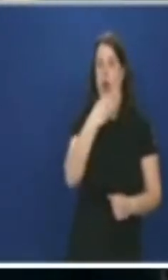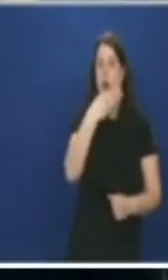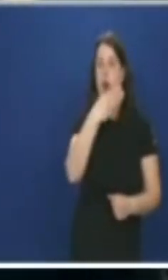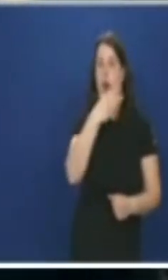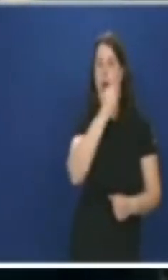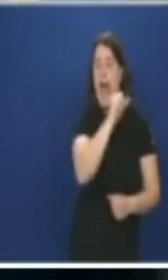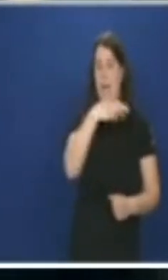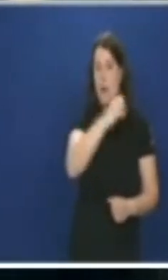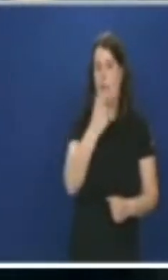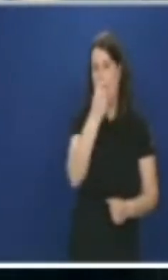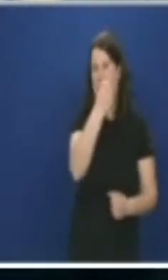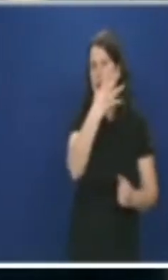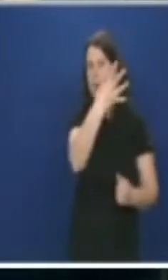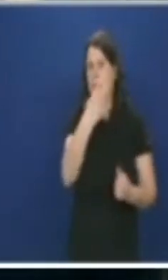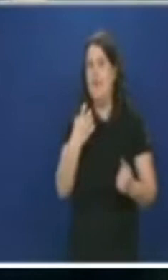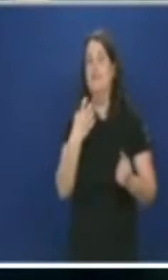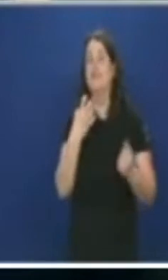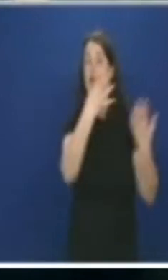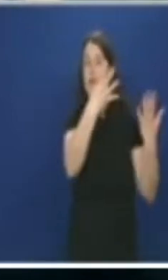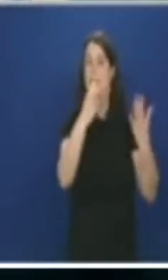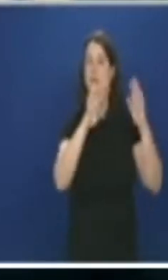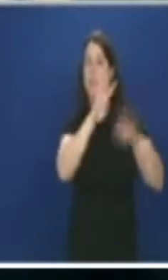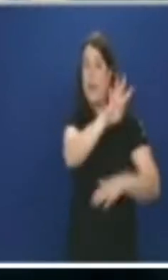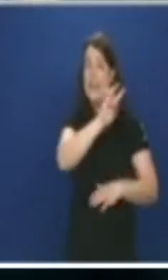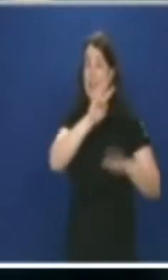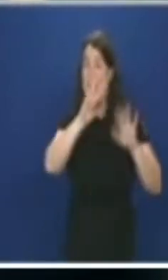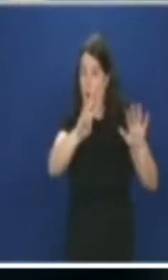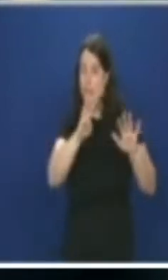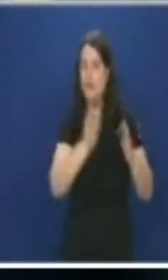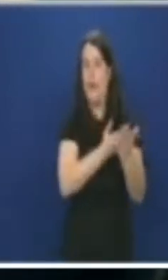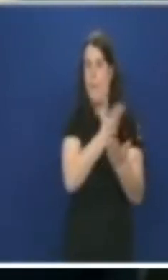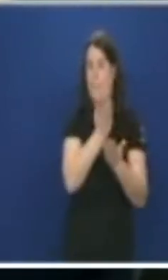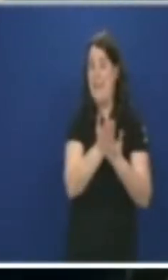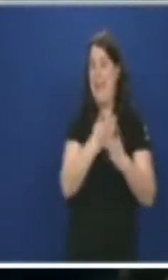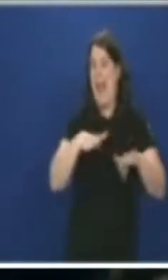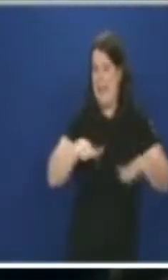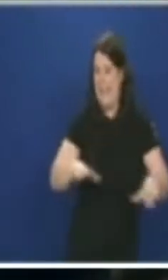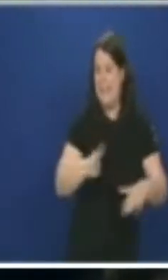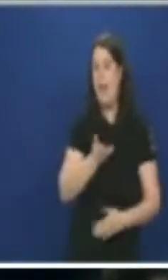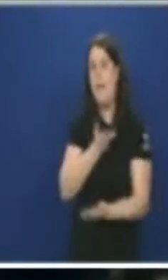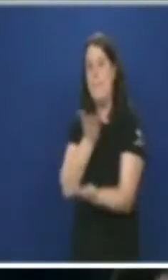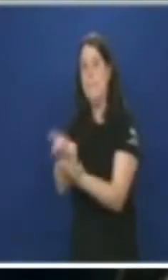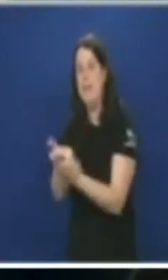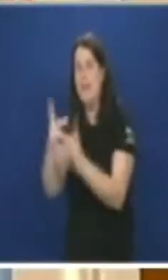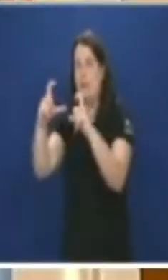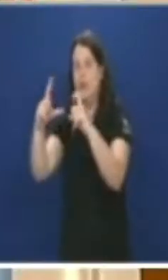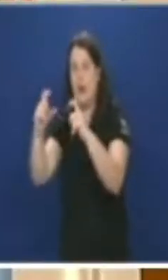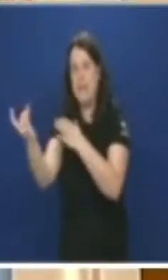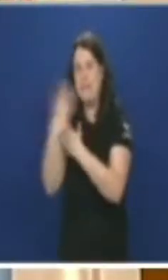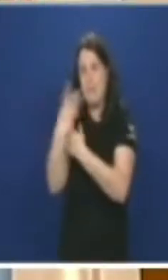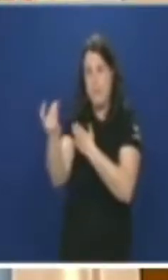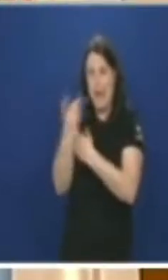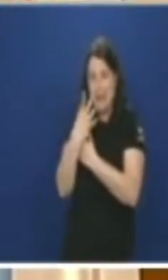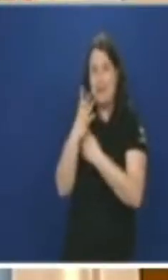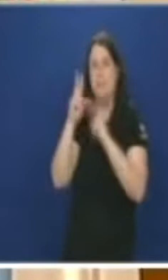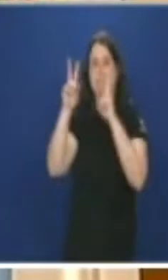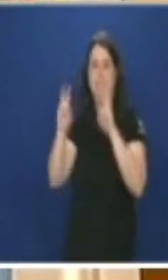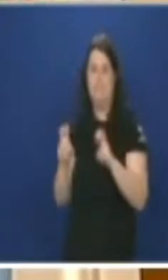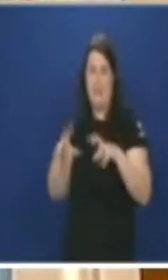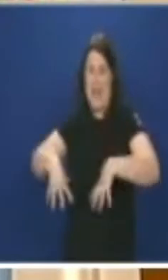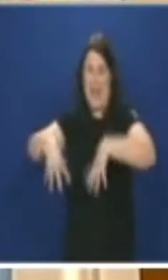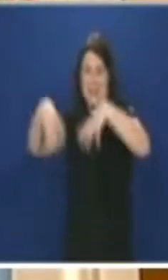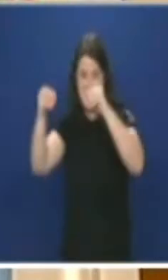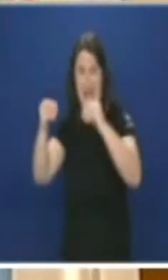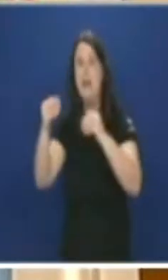1948 unhas fotografías de exteriores da catedral de nuestro pueblo para a portada da súa novela La catedral y el